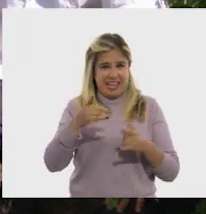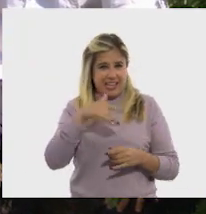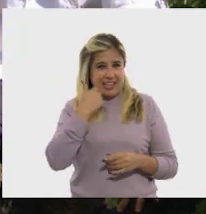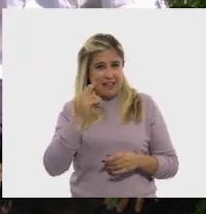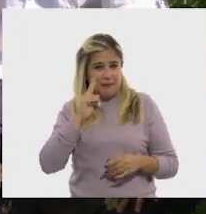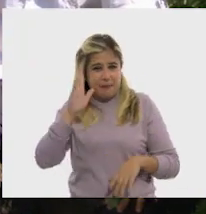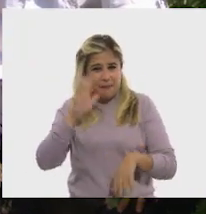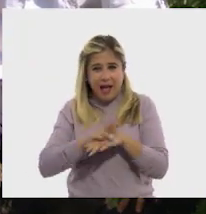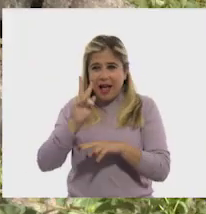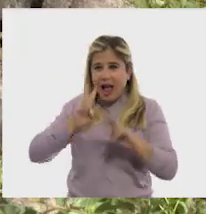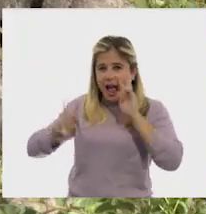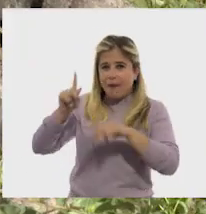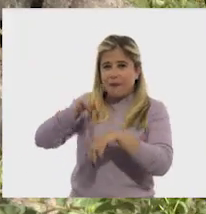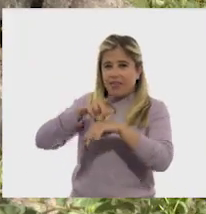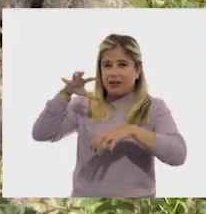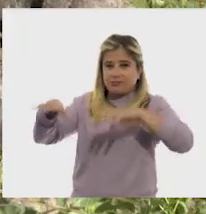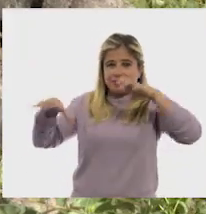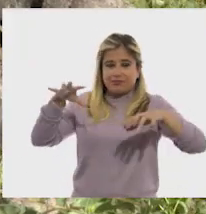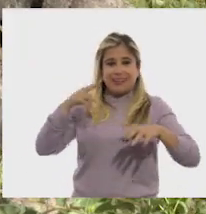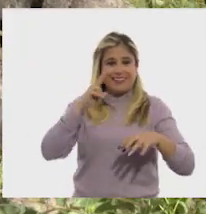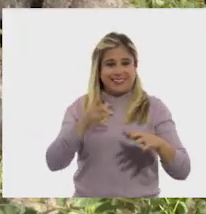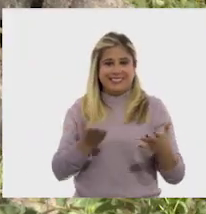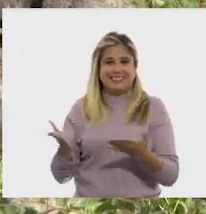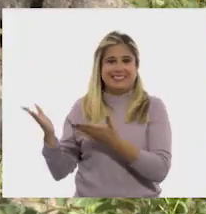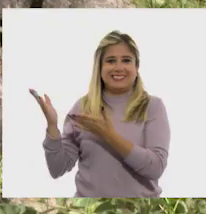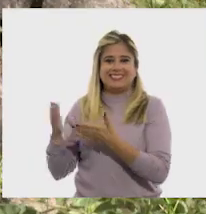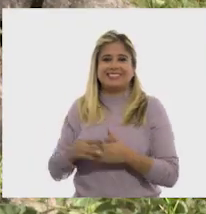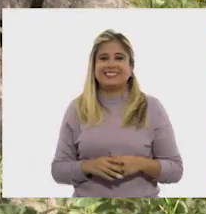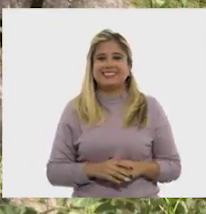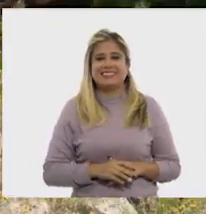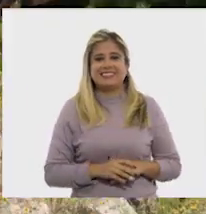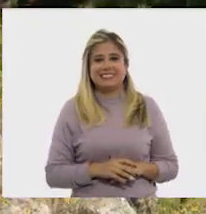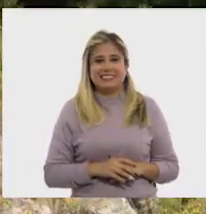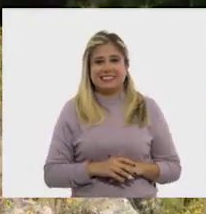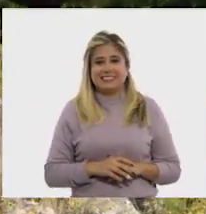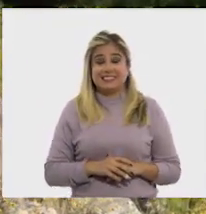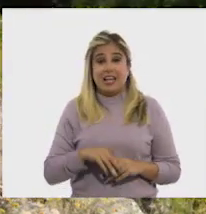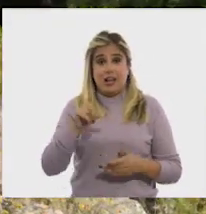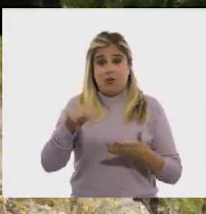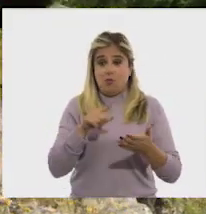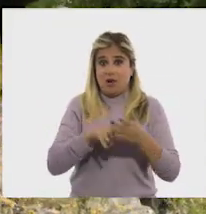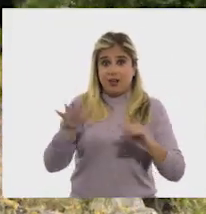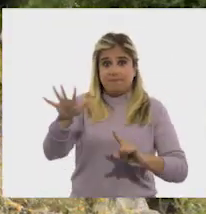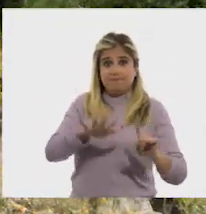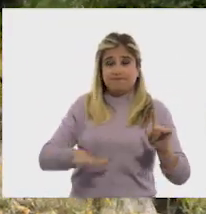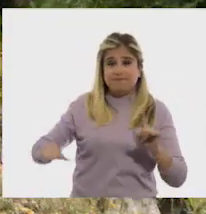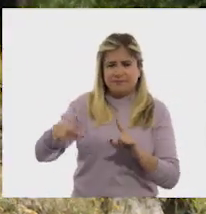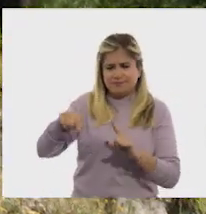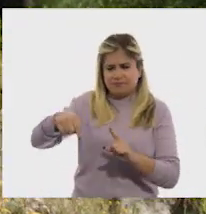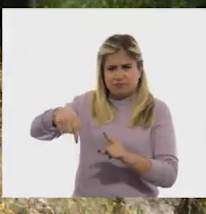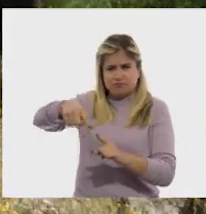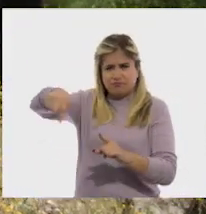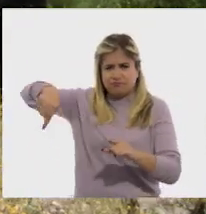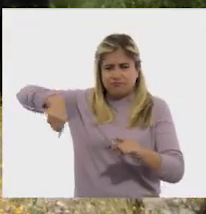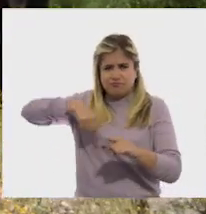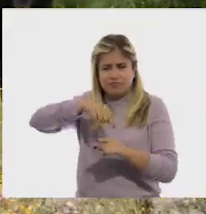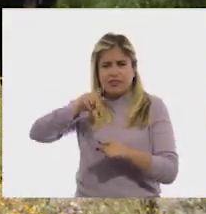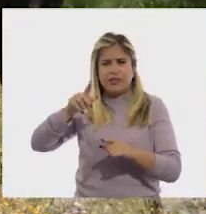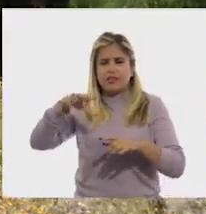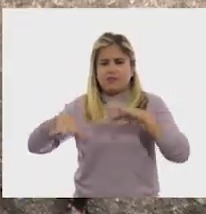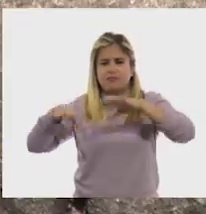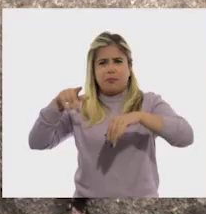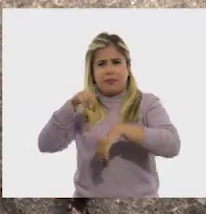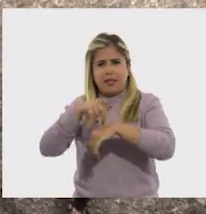veamos más petroglifos? Sí, me late. Ok, vamos entonces. Vamos. Esta zona, este complejo, este pedazo de las Sí. 200